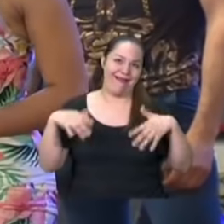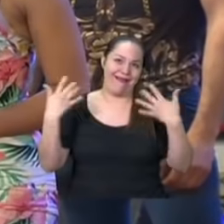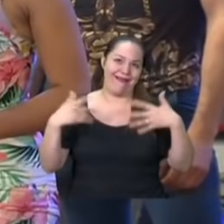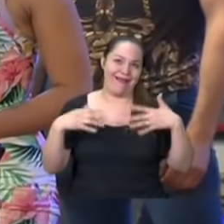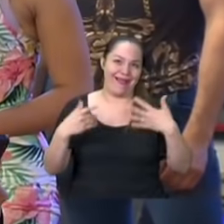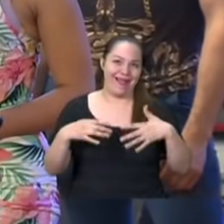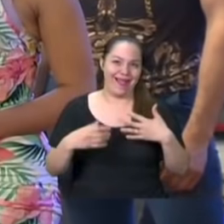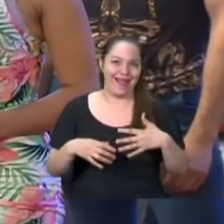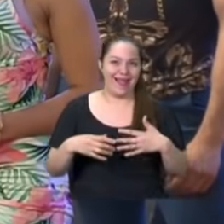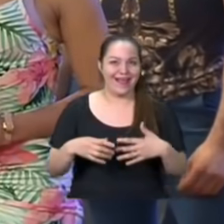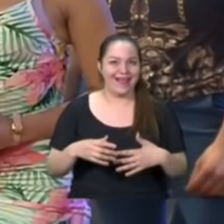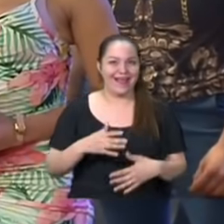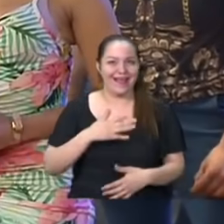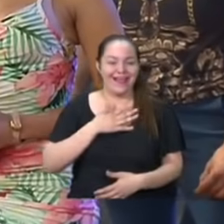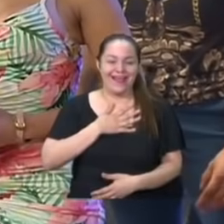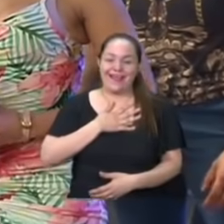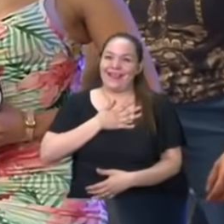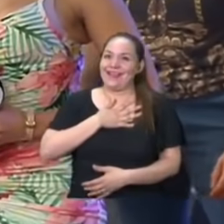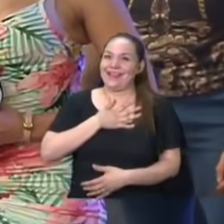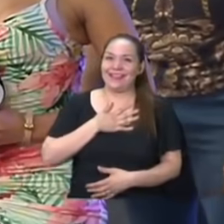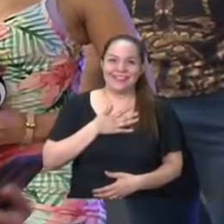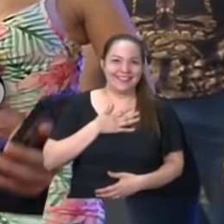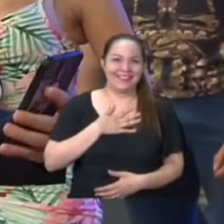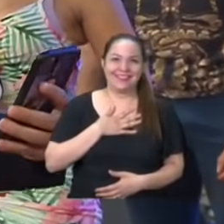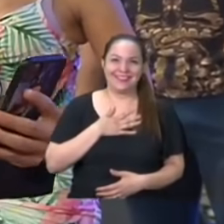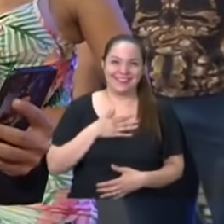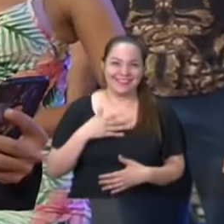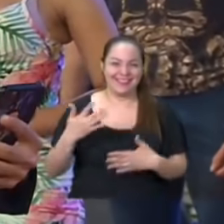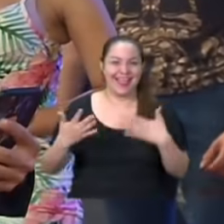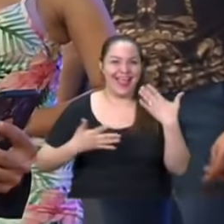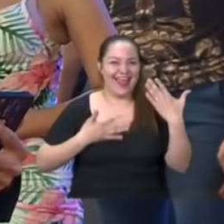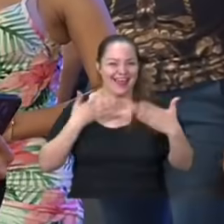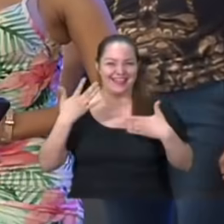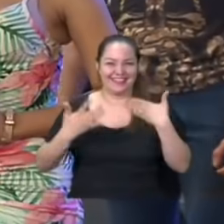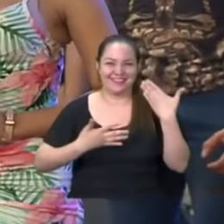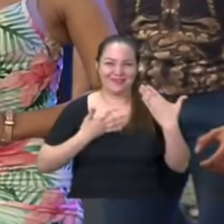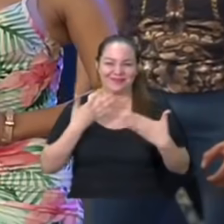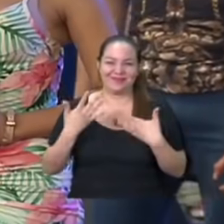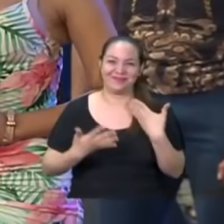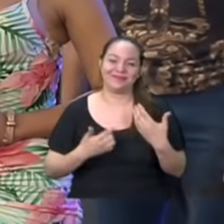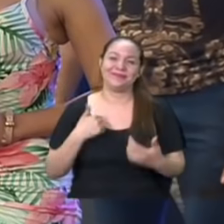Alcanza a tener un aire de esos que contagia. Y me da